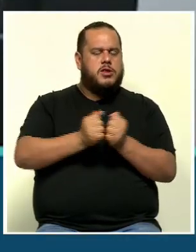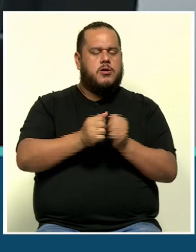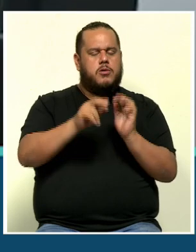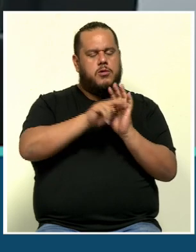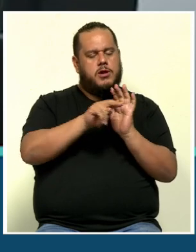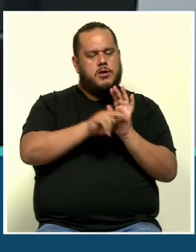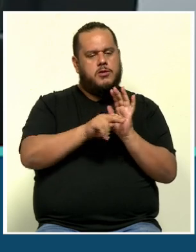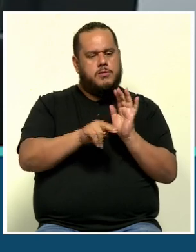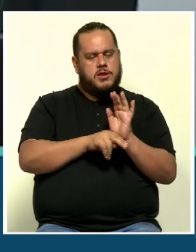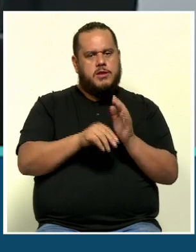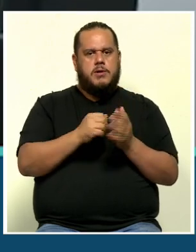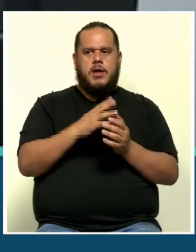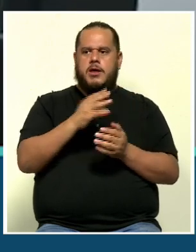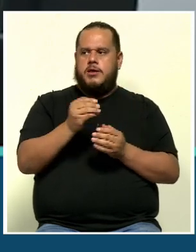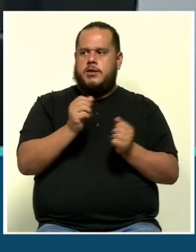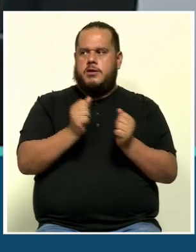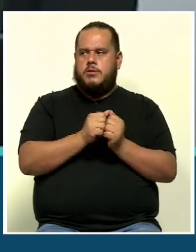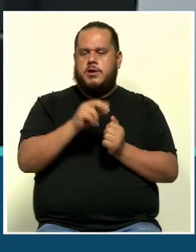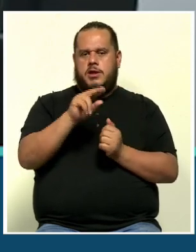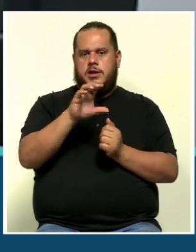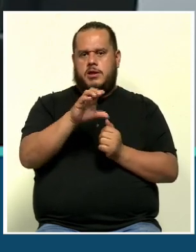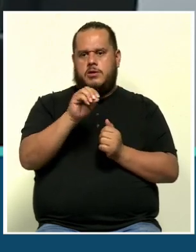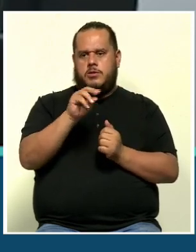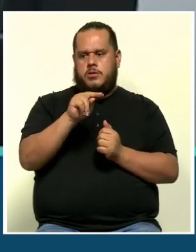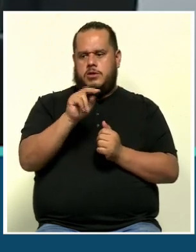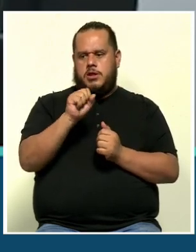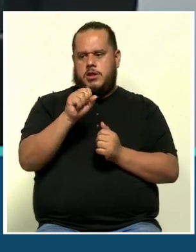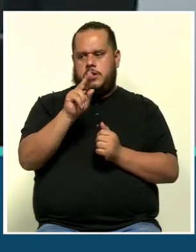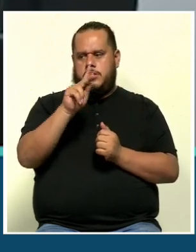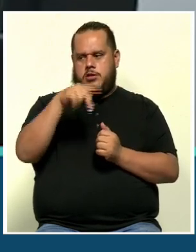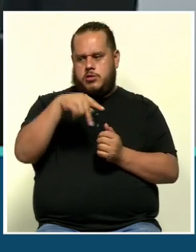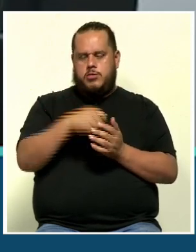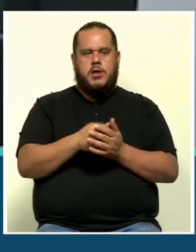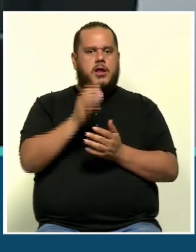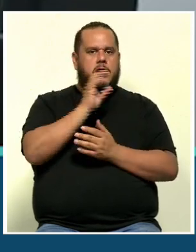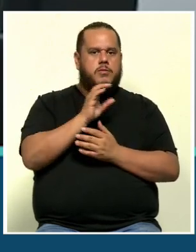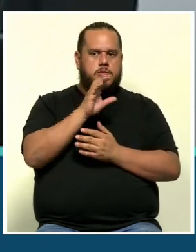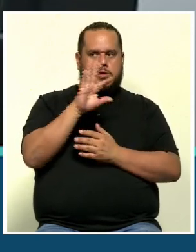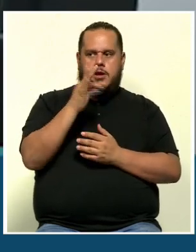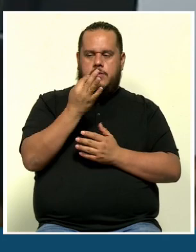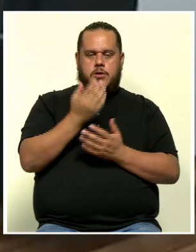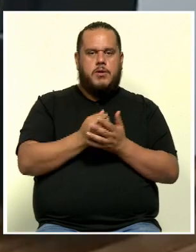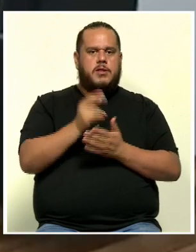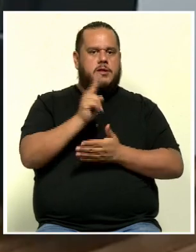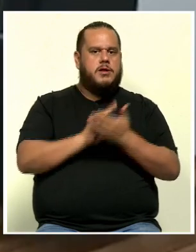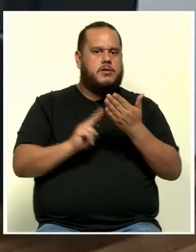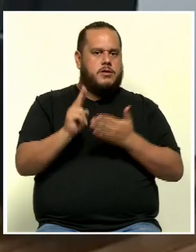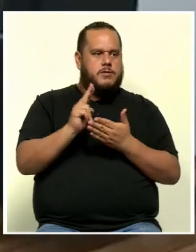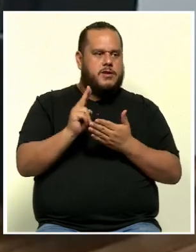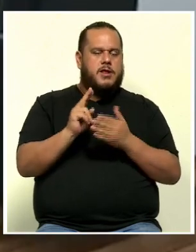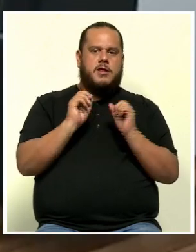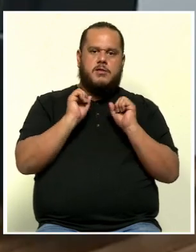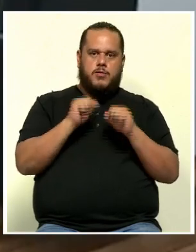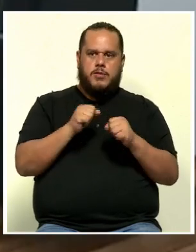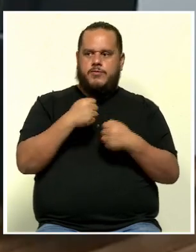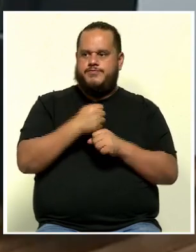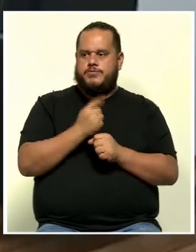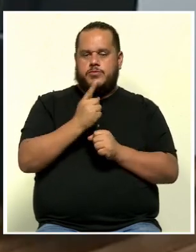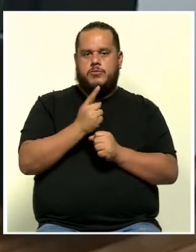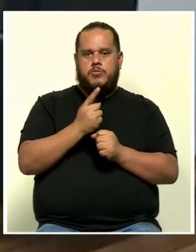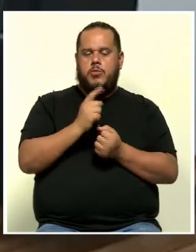normativa y con el CONESUP es buscar la manera de que las universidades podamos hacer